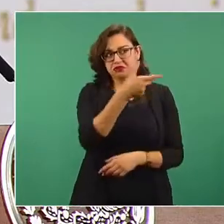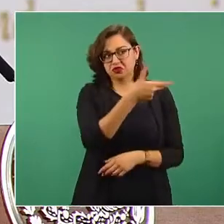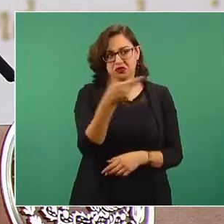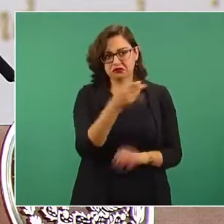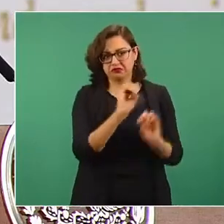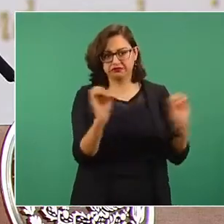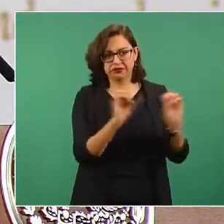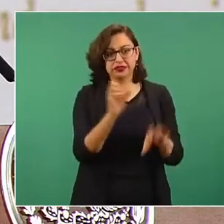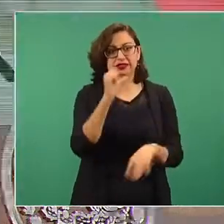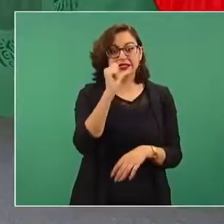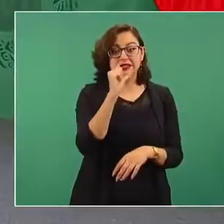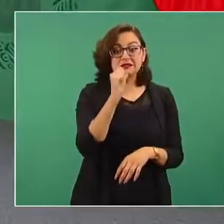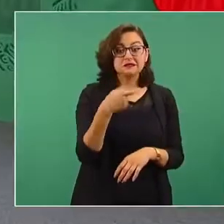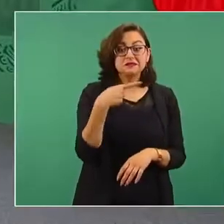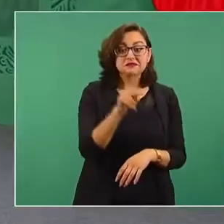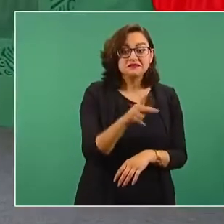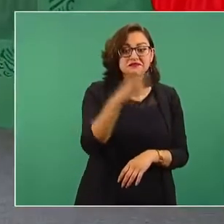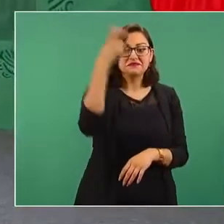bellísimo,